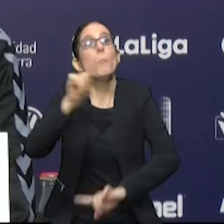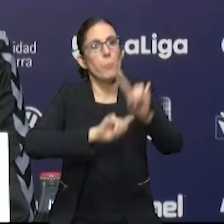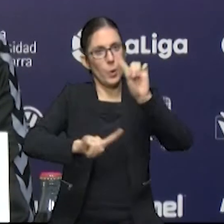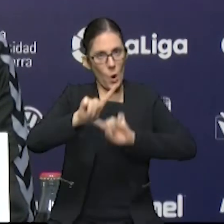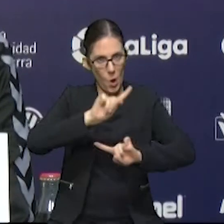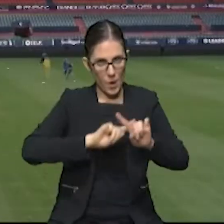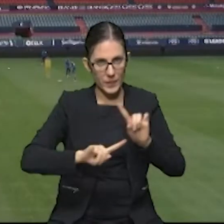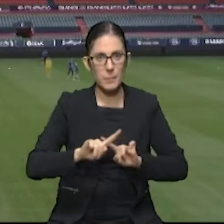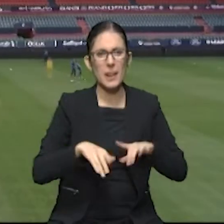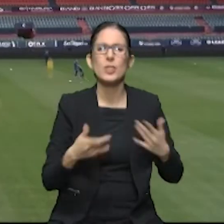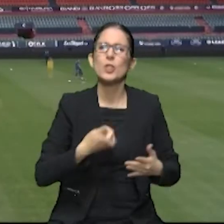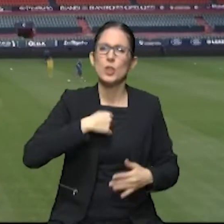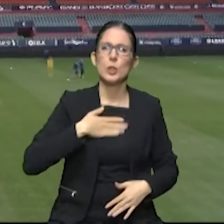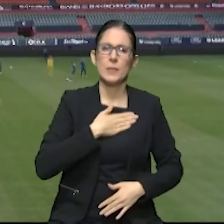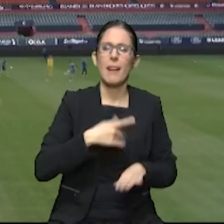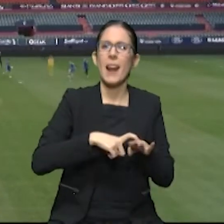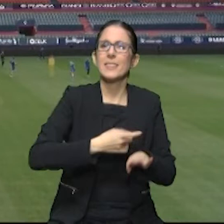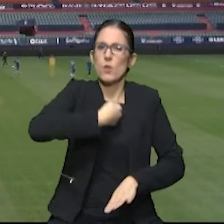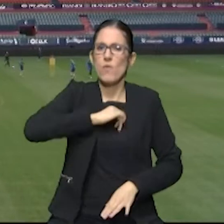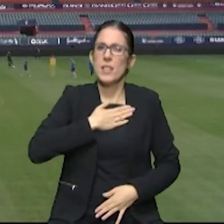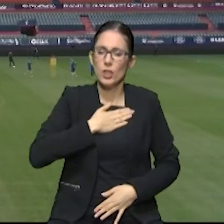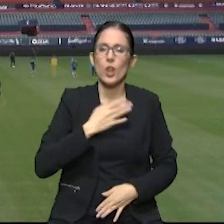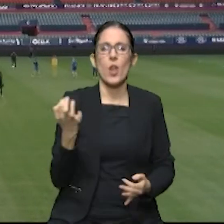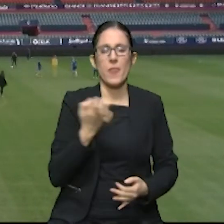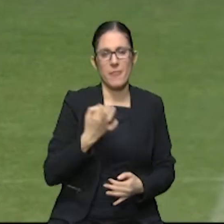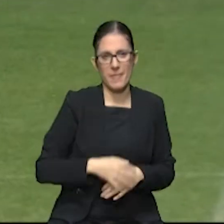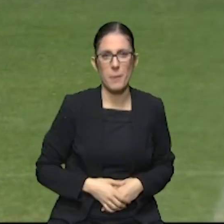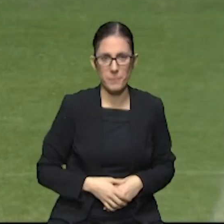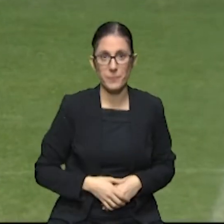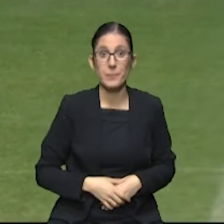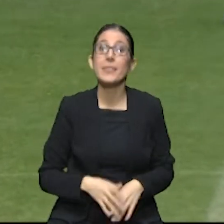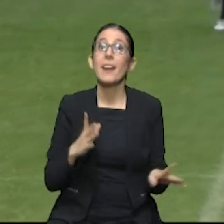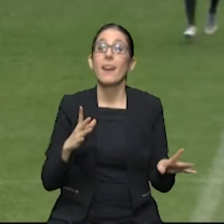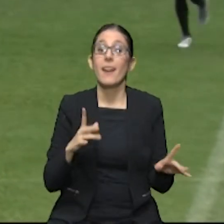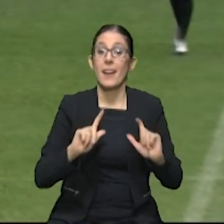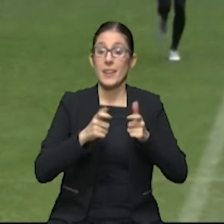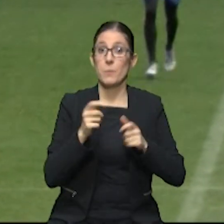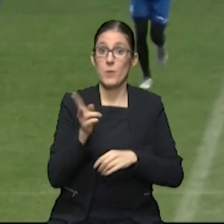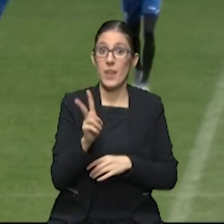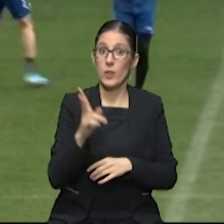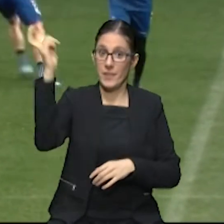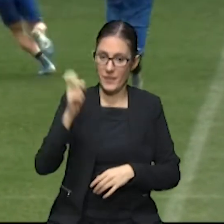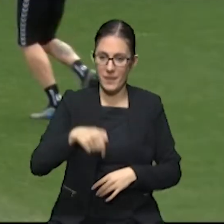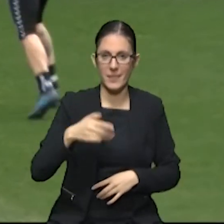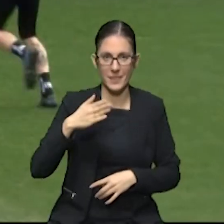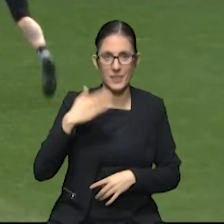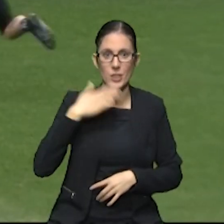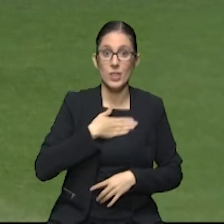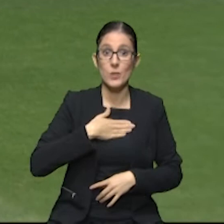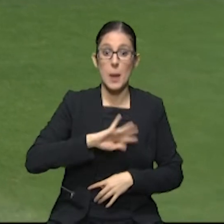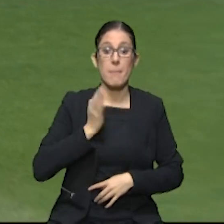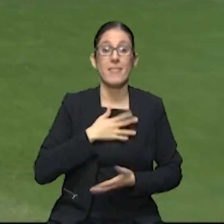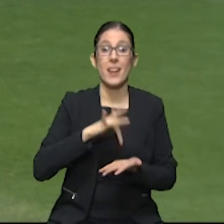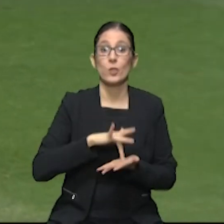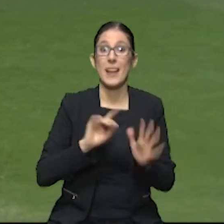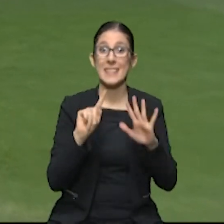retomar lo que es el Sadar. El colegiado castellano manchego Alverola Rojas será quien imparta justicia sobre el césped para este encuentro que comienza a las seis y media de la